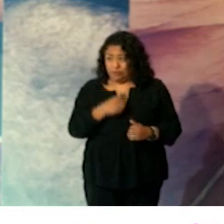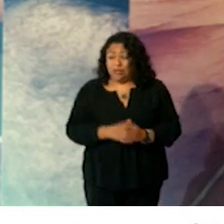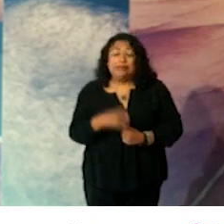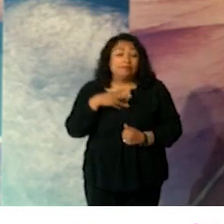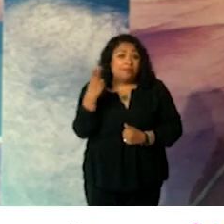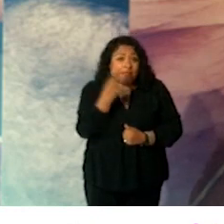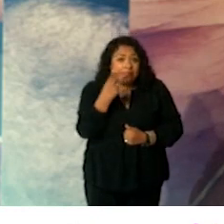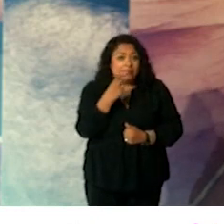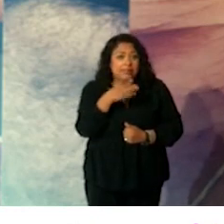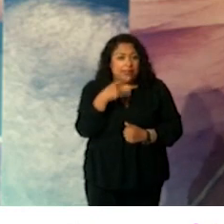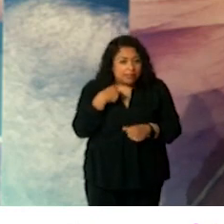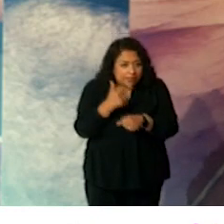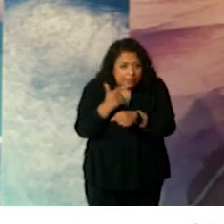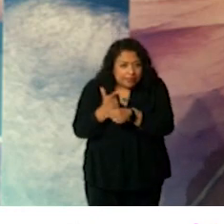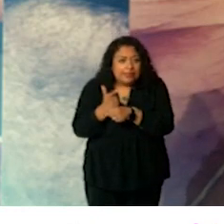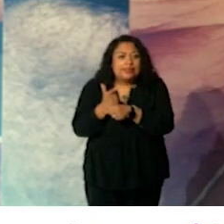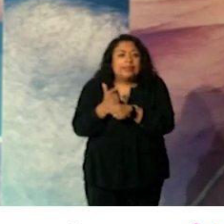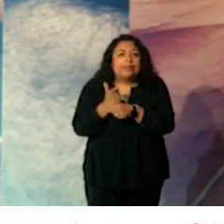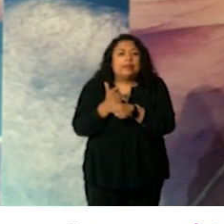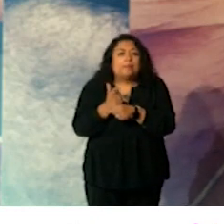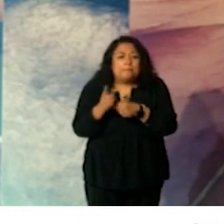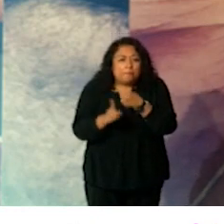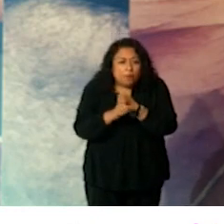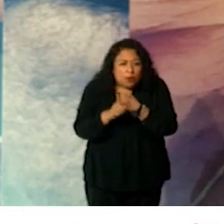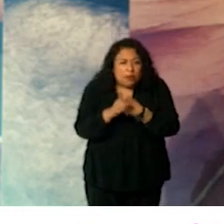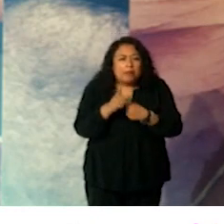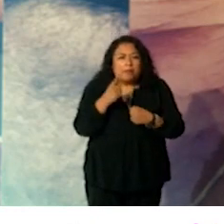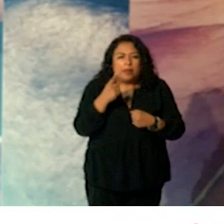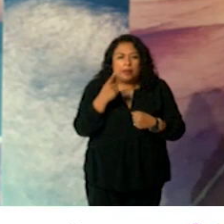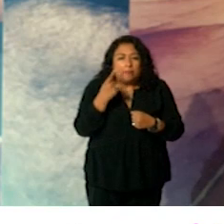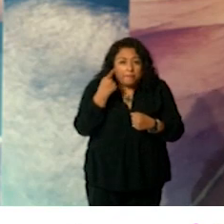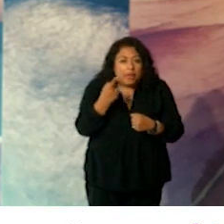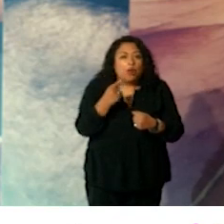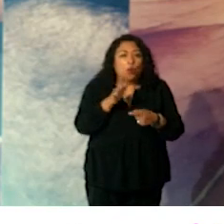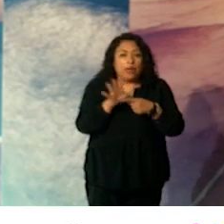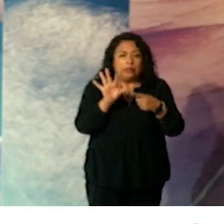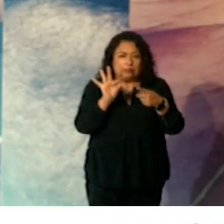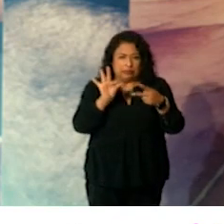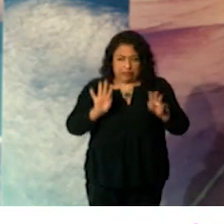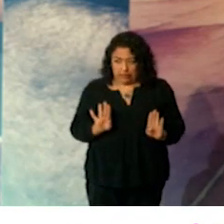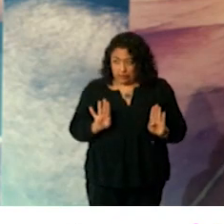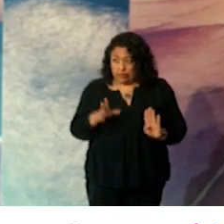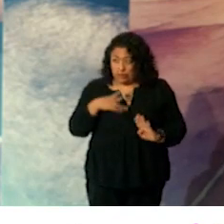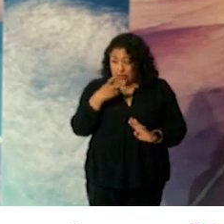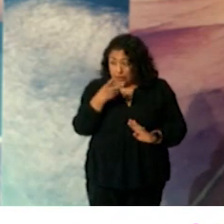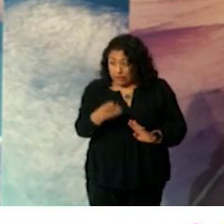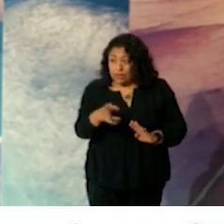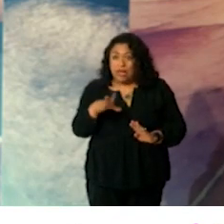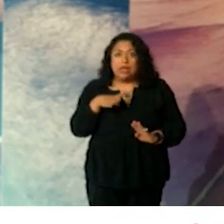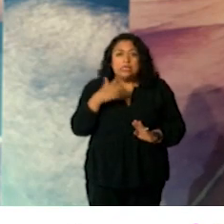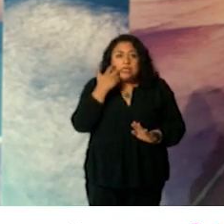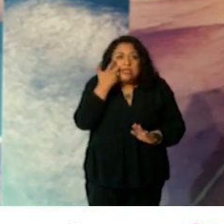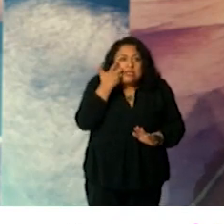necesidad de darse cuenta de que si voy a abordar un problema, ver la superposición de factores y en base a ello no solo quedarse en soluciones que sean ambiciosas,